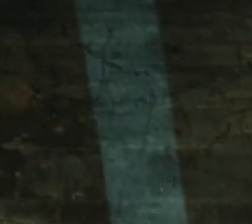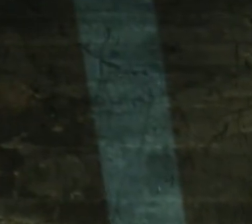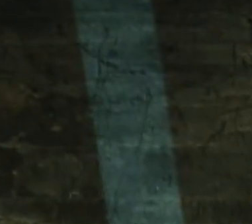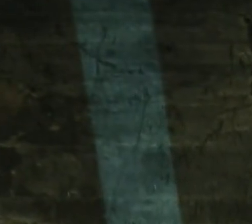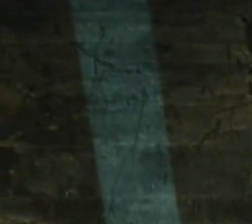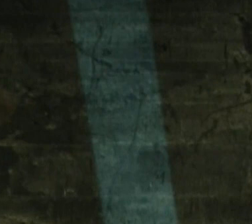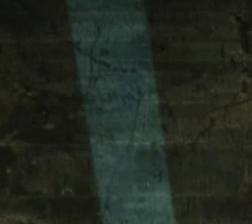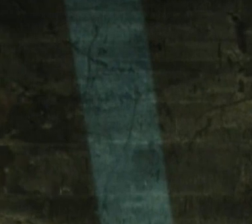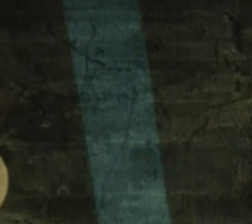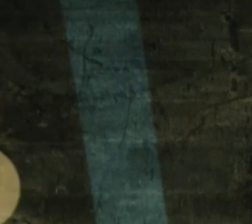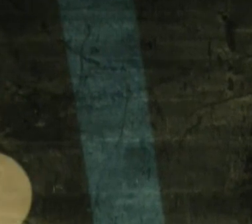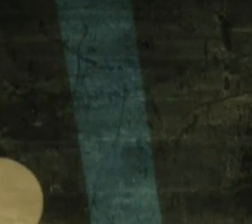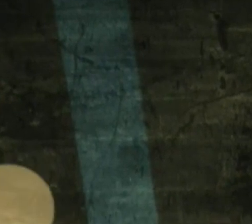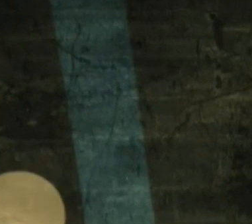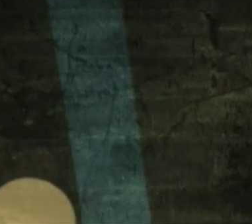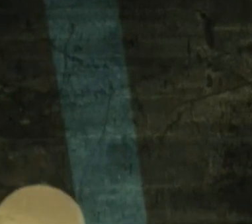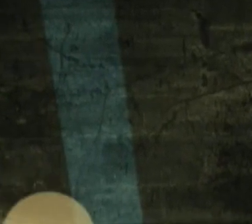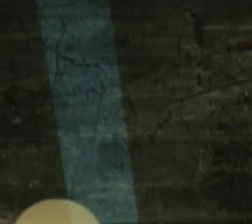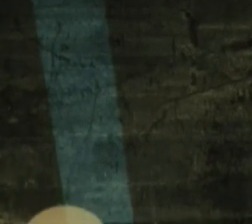¡Gracias!